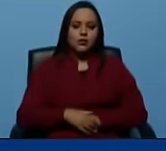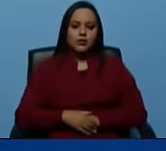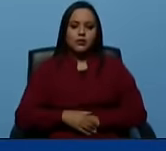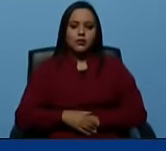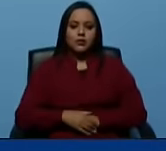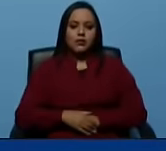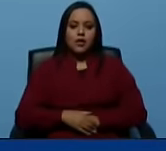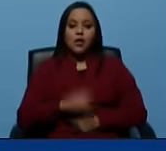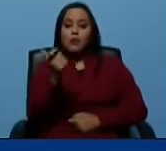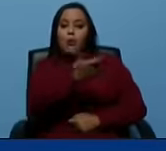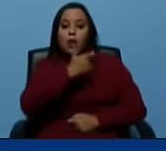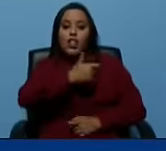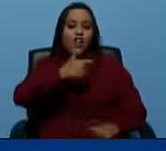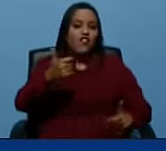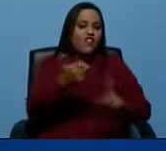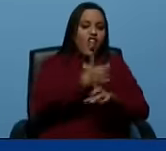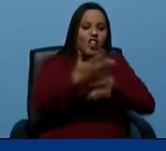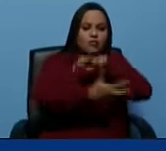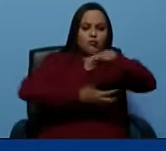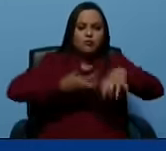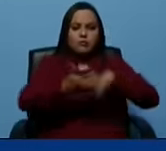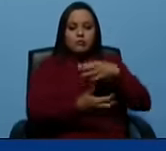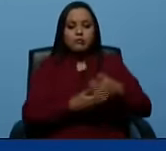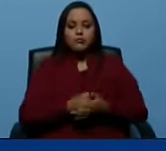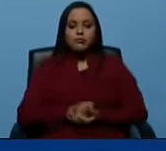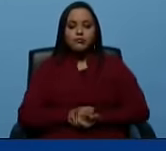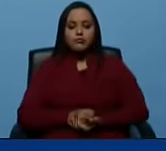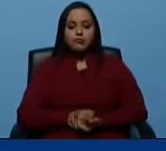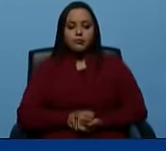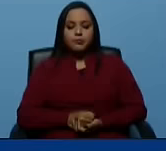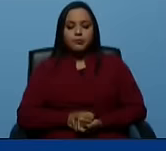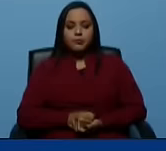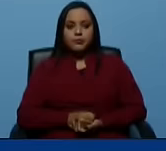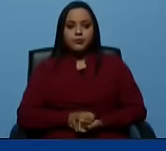de violencia y criminalidad.